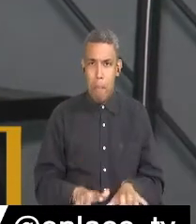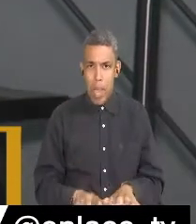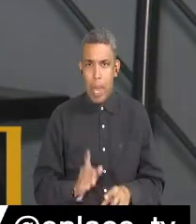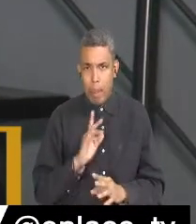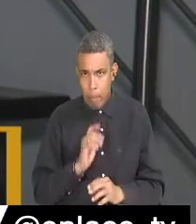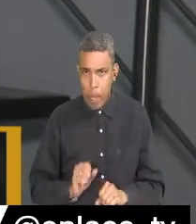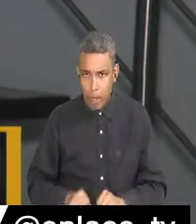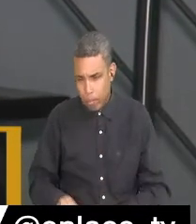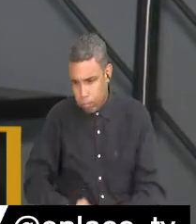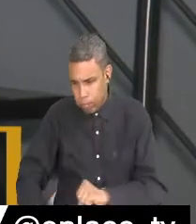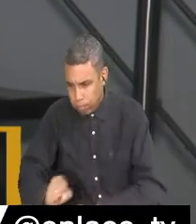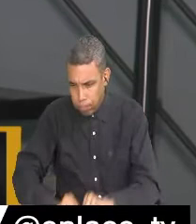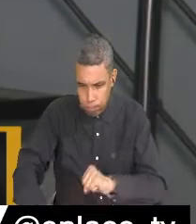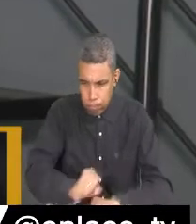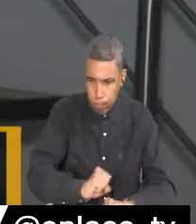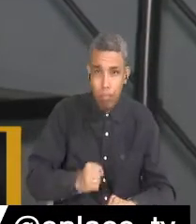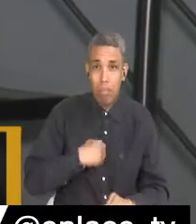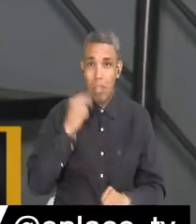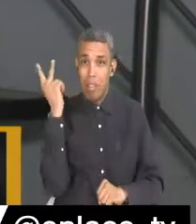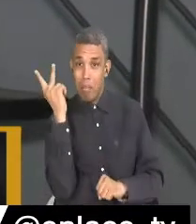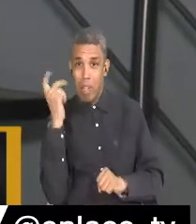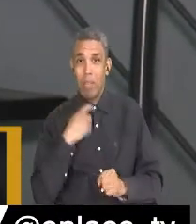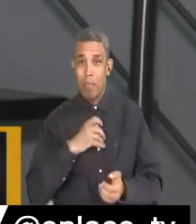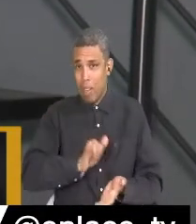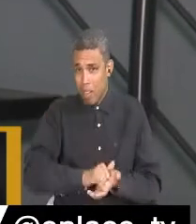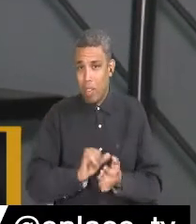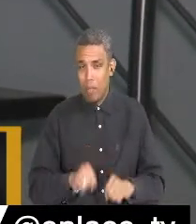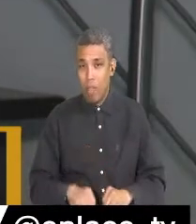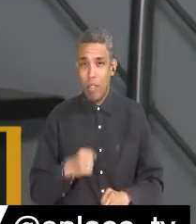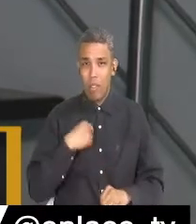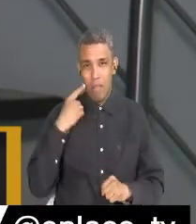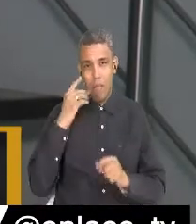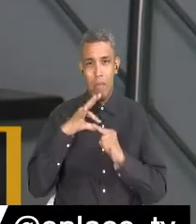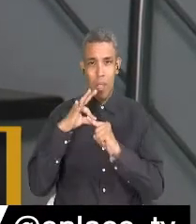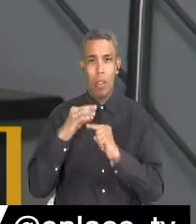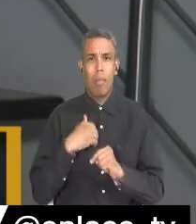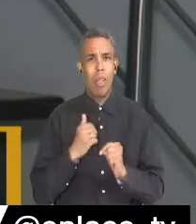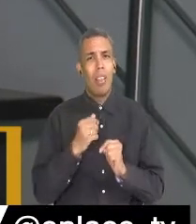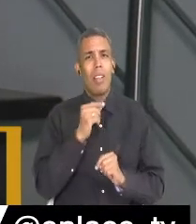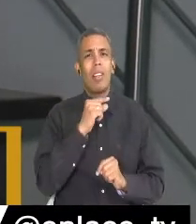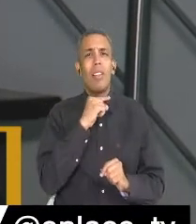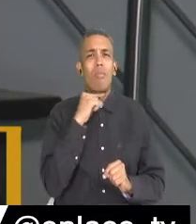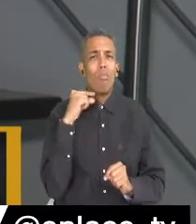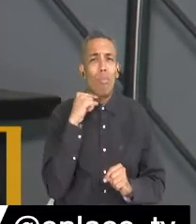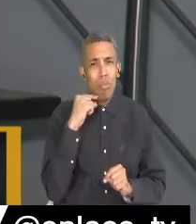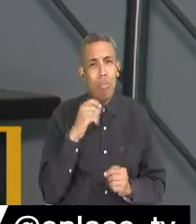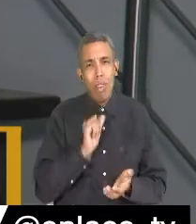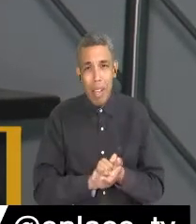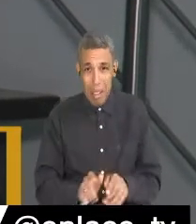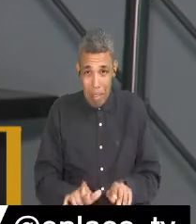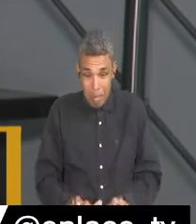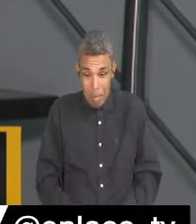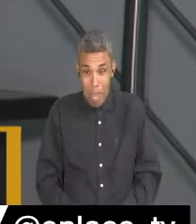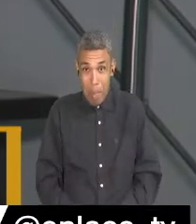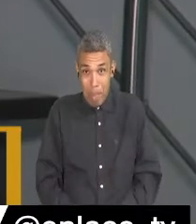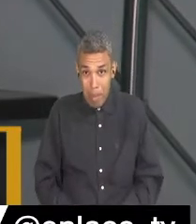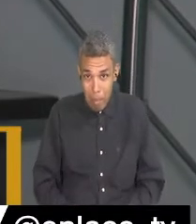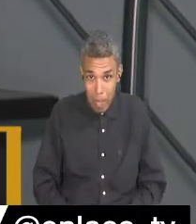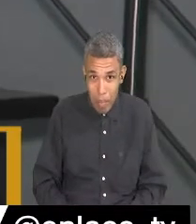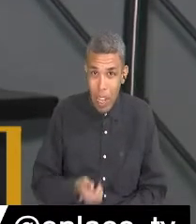gente lo recuerda mucho porque es el día en que el sacerdote le lava los pies allí a la comunidad, que es también Cristo lavando los pies de cada uno de nosotros. Después de esa misa viene